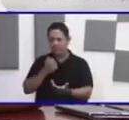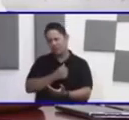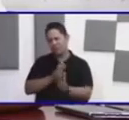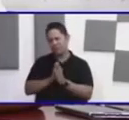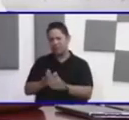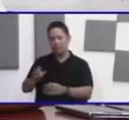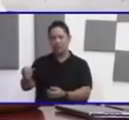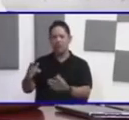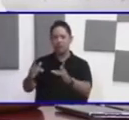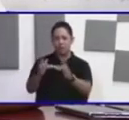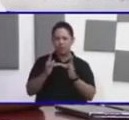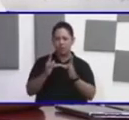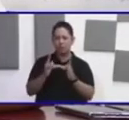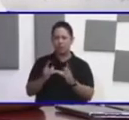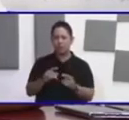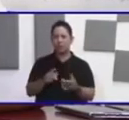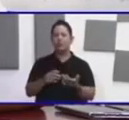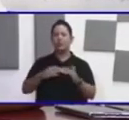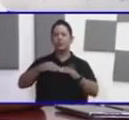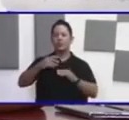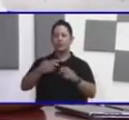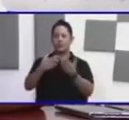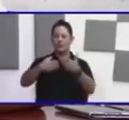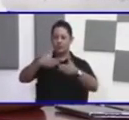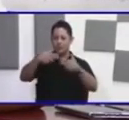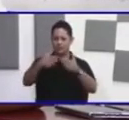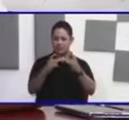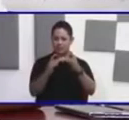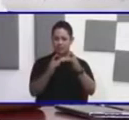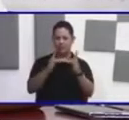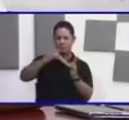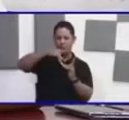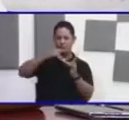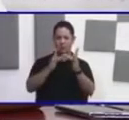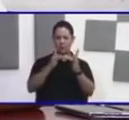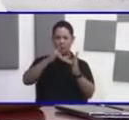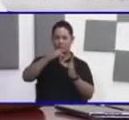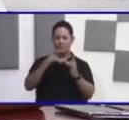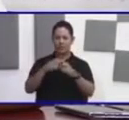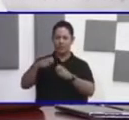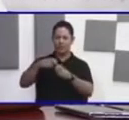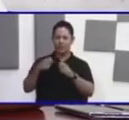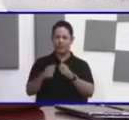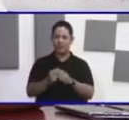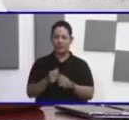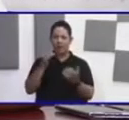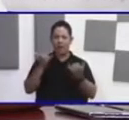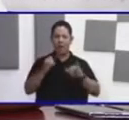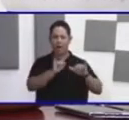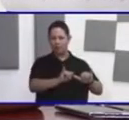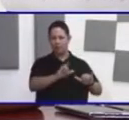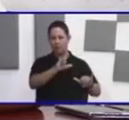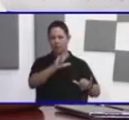camas UCI eléctricas, porque las camas que hay en las UCI hoy son camas hospitalarias,